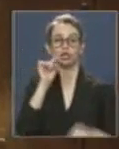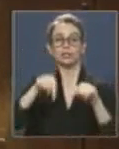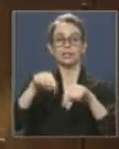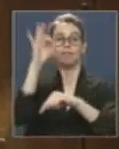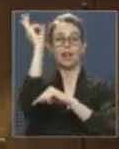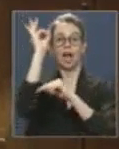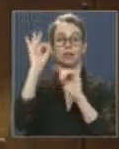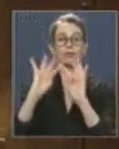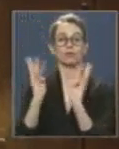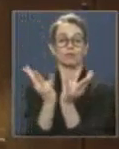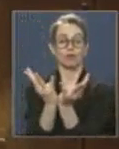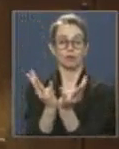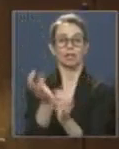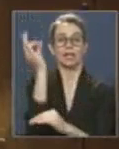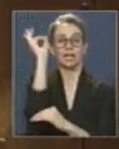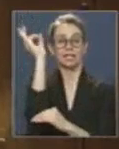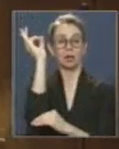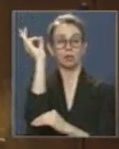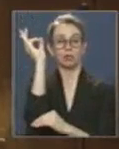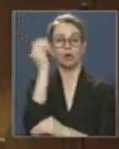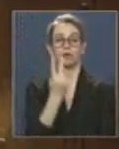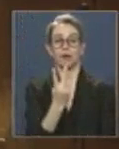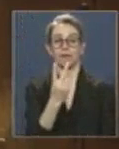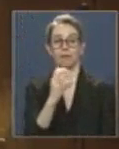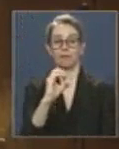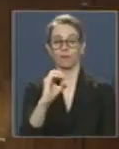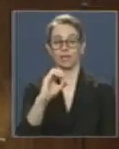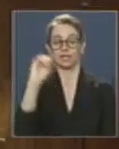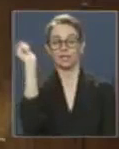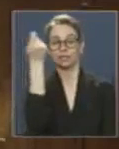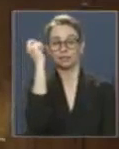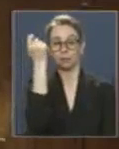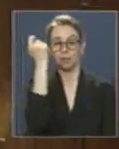En efecto, en sesión del 20 de